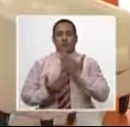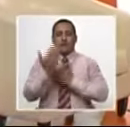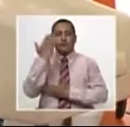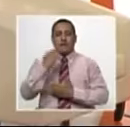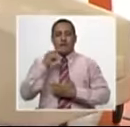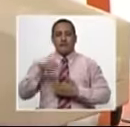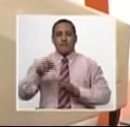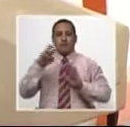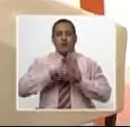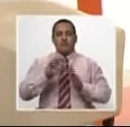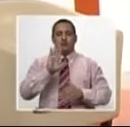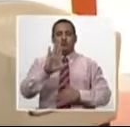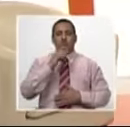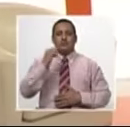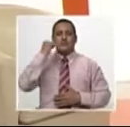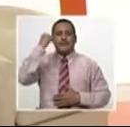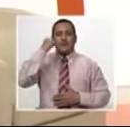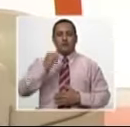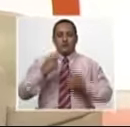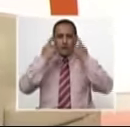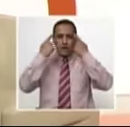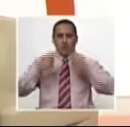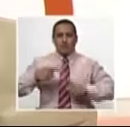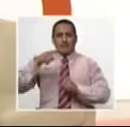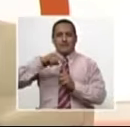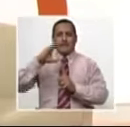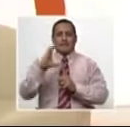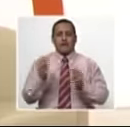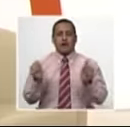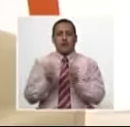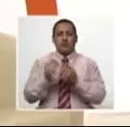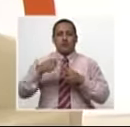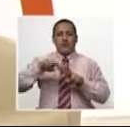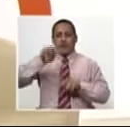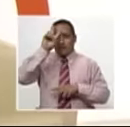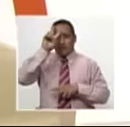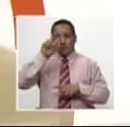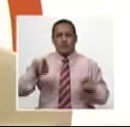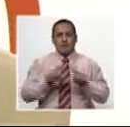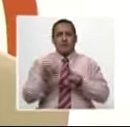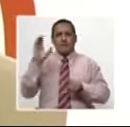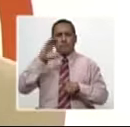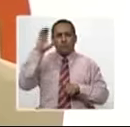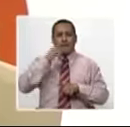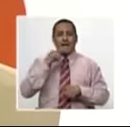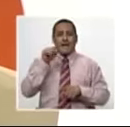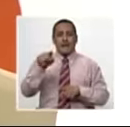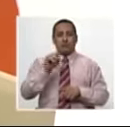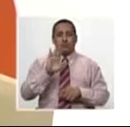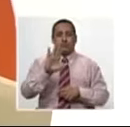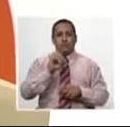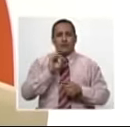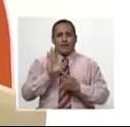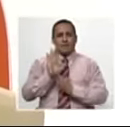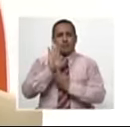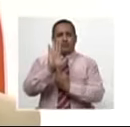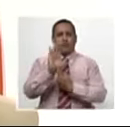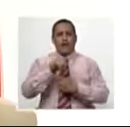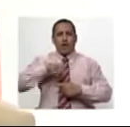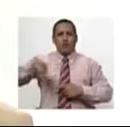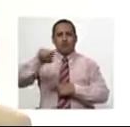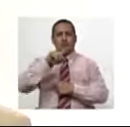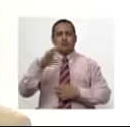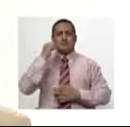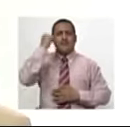Hola, ¿qué tal? Esto es Tus Derechos, una iniciativa del Tribunal Constitucional que junto a TV Perú buscan precisamente eso, acercarle